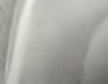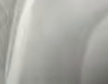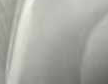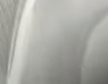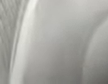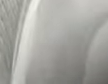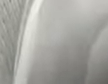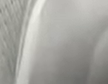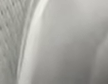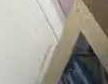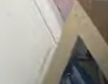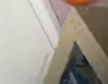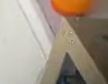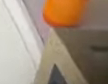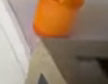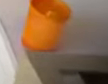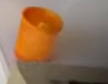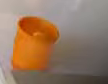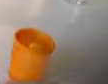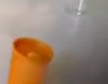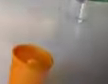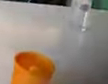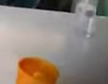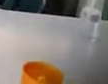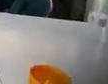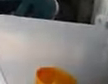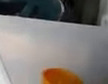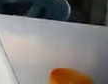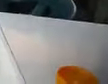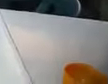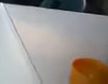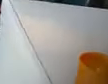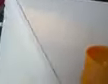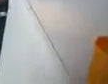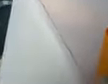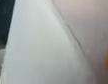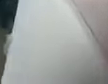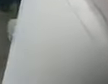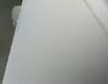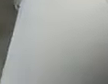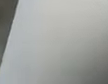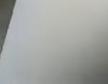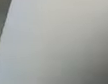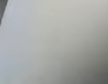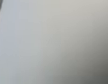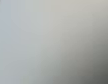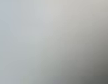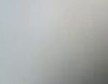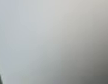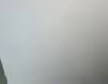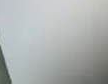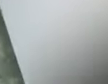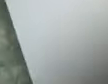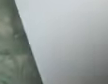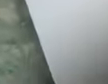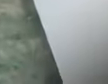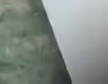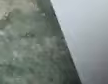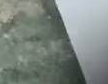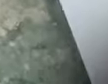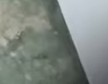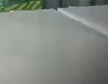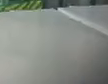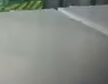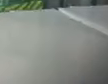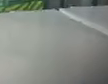riesgo cardiovascular, hipertensión arterial o diabetes mellitus. Comprende las acciones enfocadas a facilitar el desarrollo